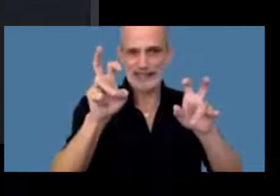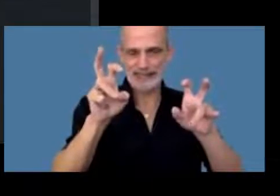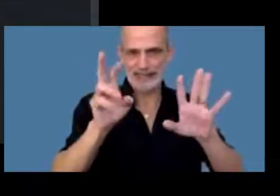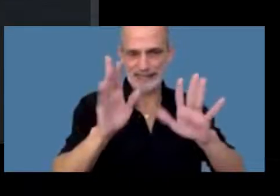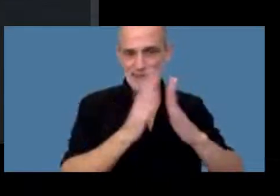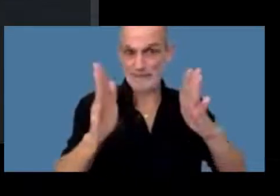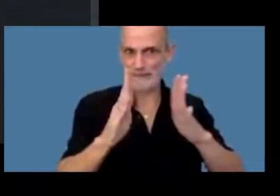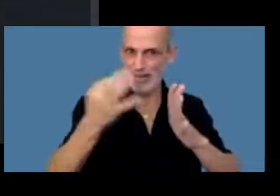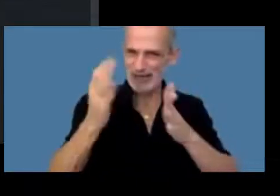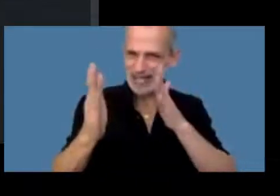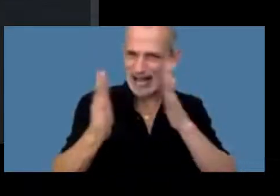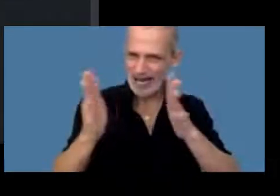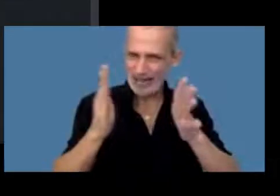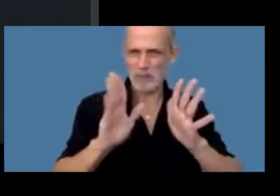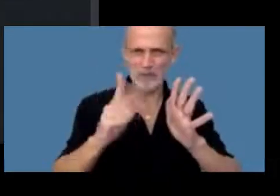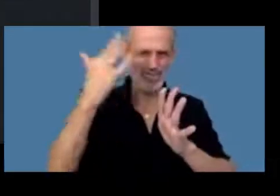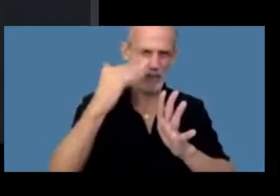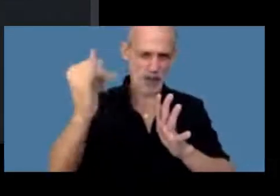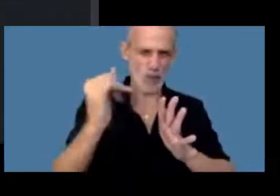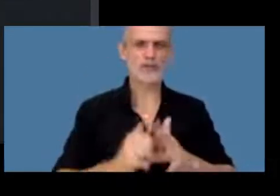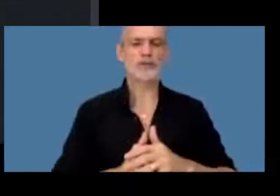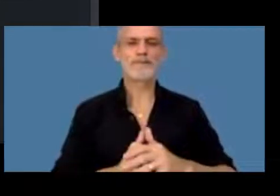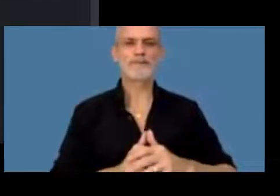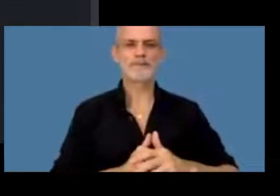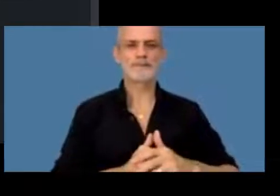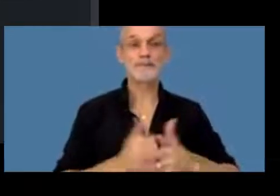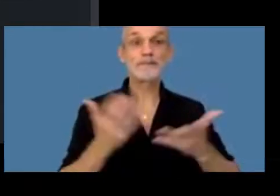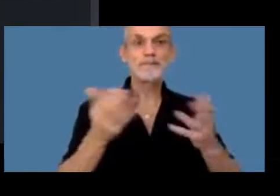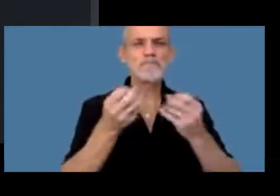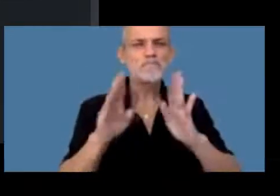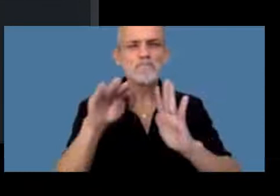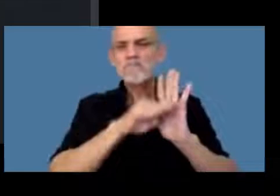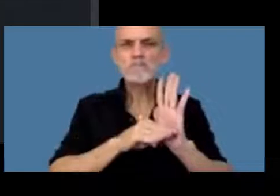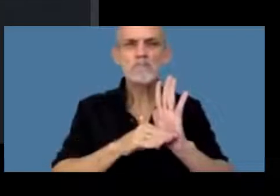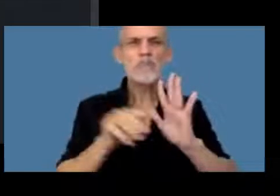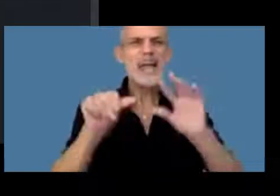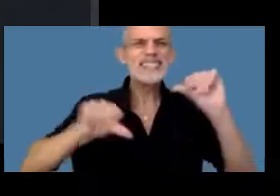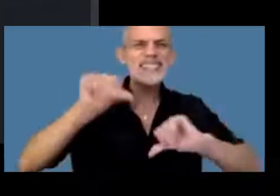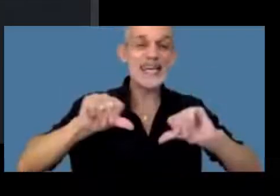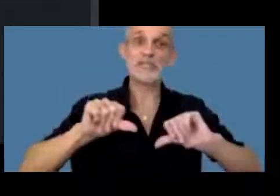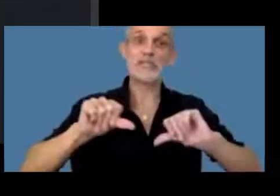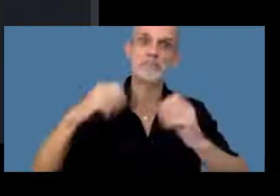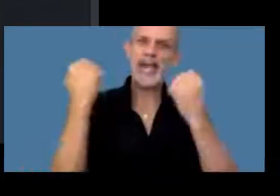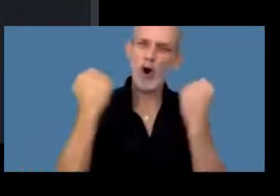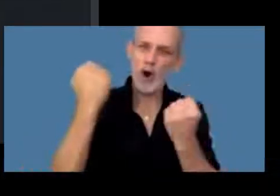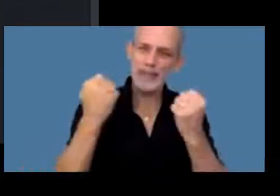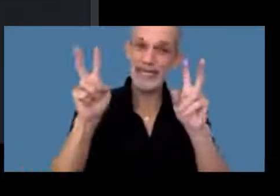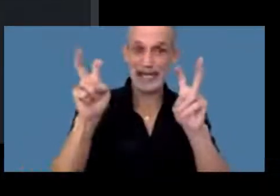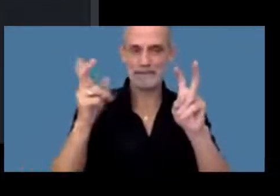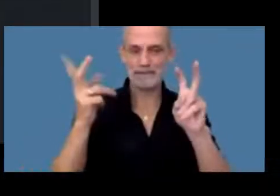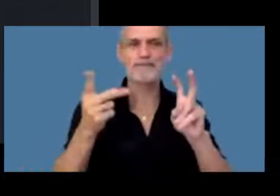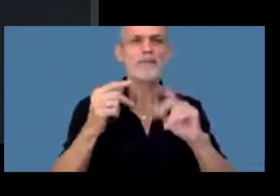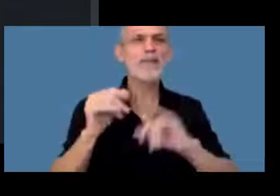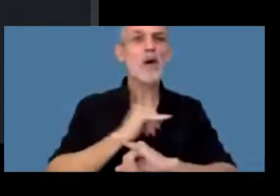voy a comentar después por qué. Empezó a regir como ciencia, entre comillas, la economía. Los difusores